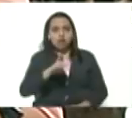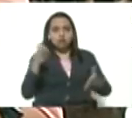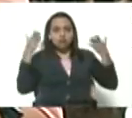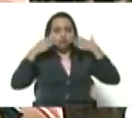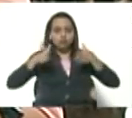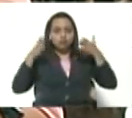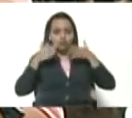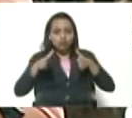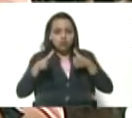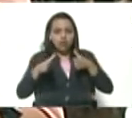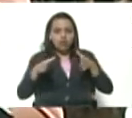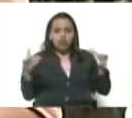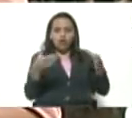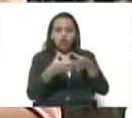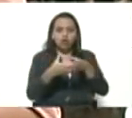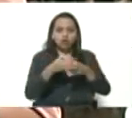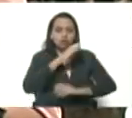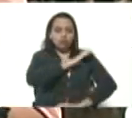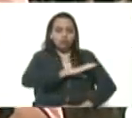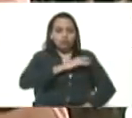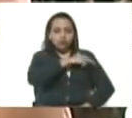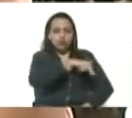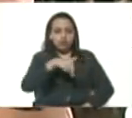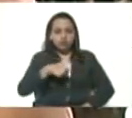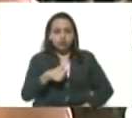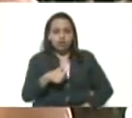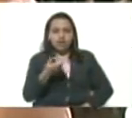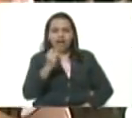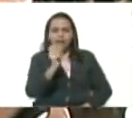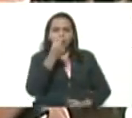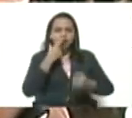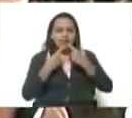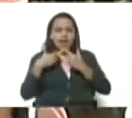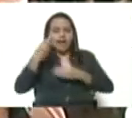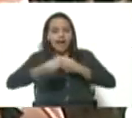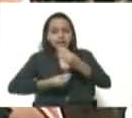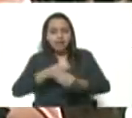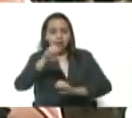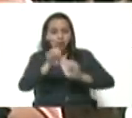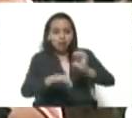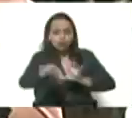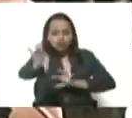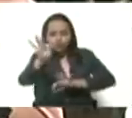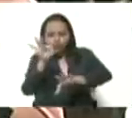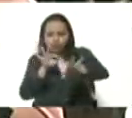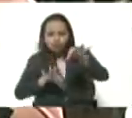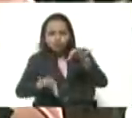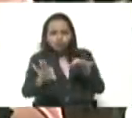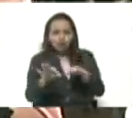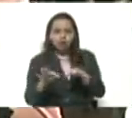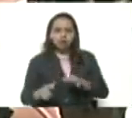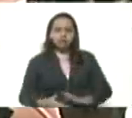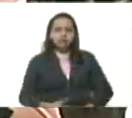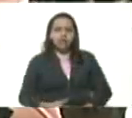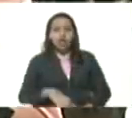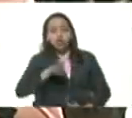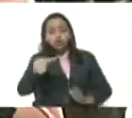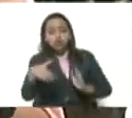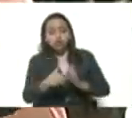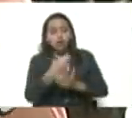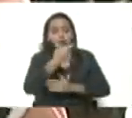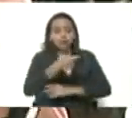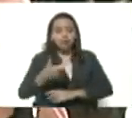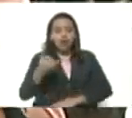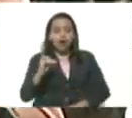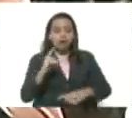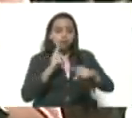Comisión Nacional, aplicar los tratamientos y hacer las pesquisas en torno a cada uno de los casos y